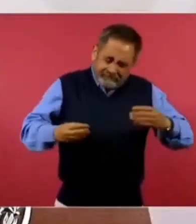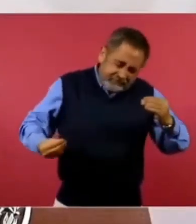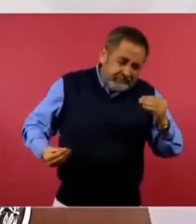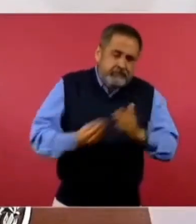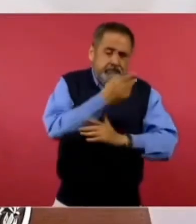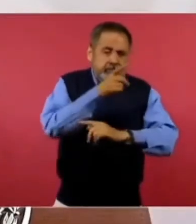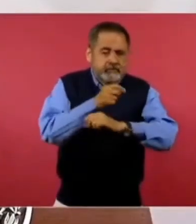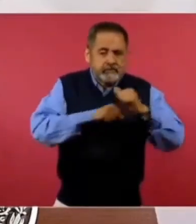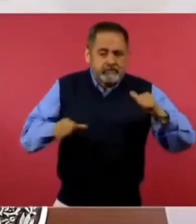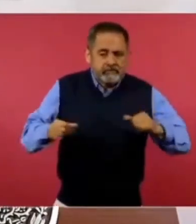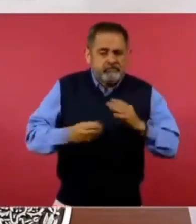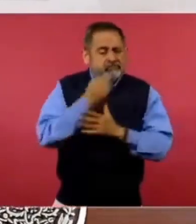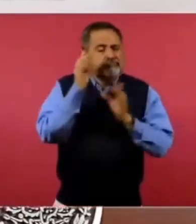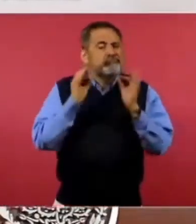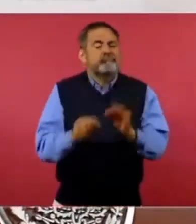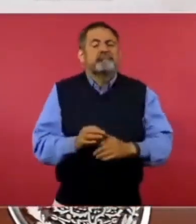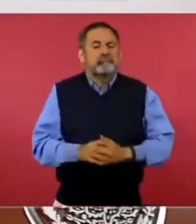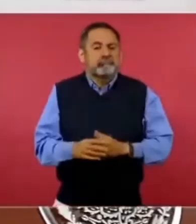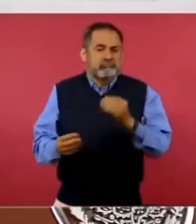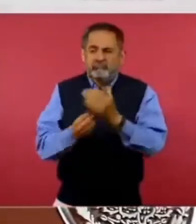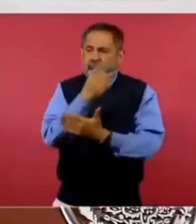¿Qué hizo el